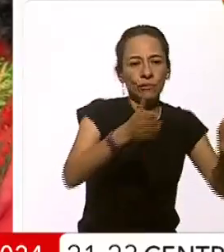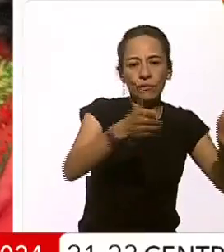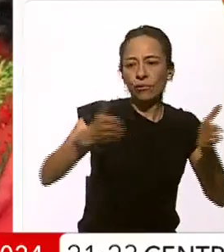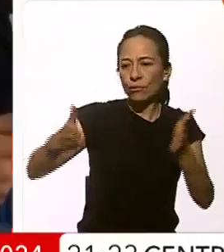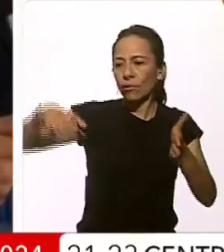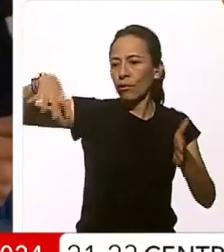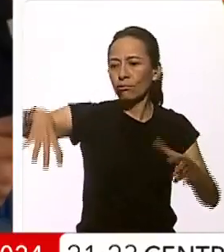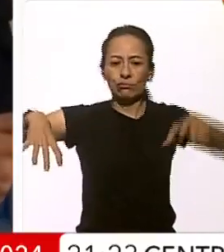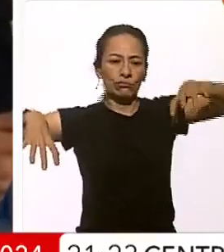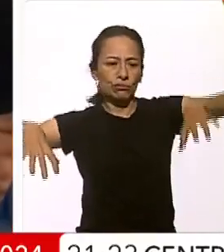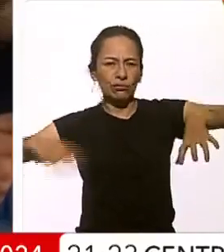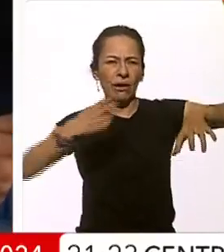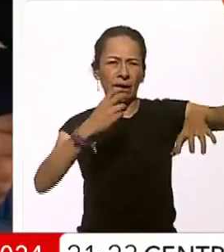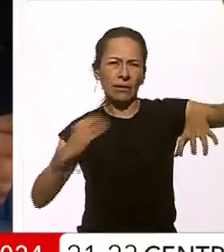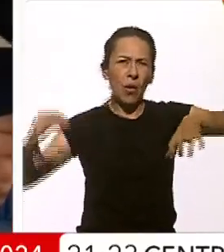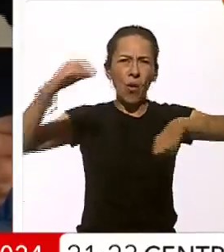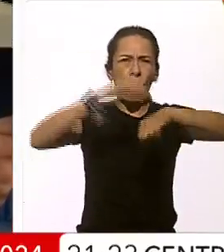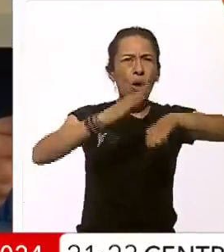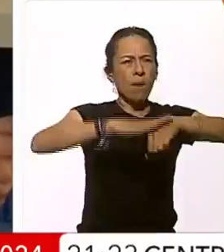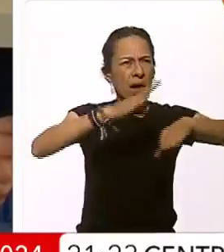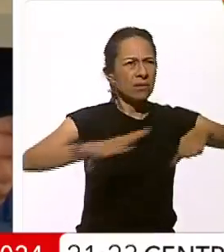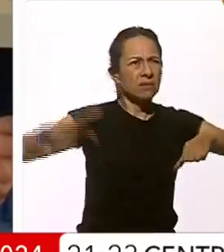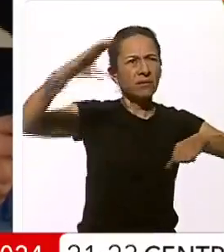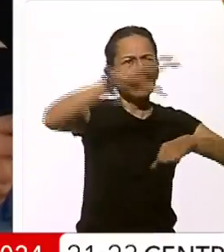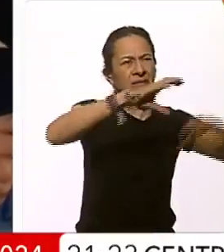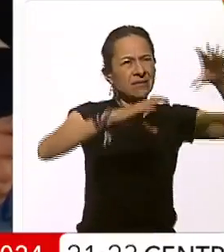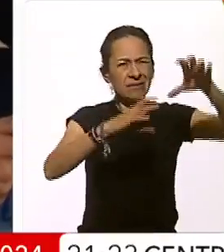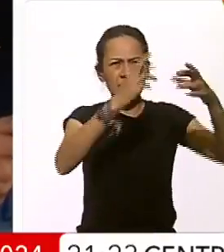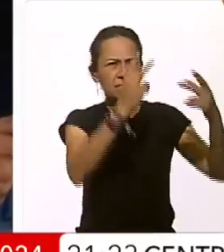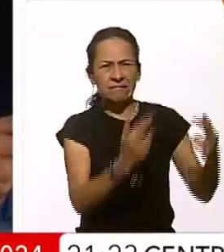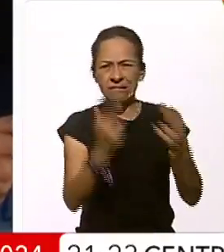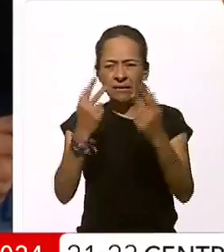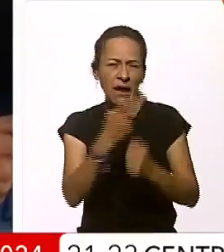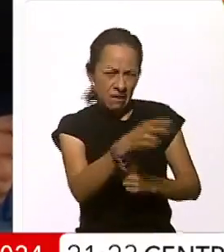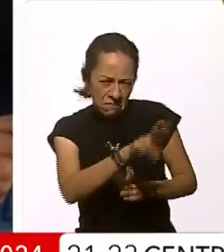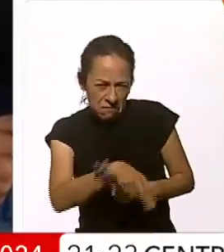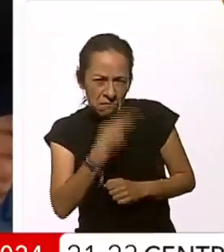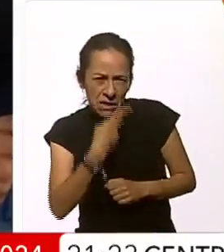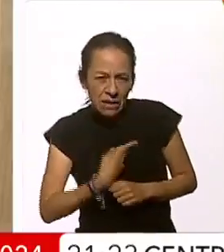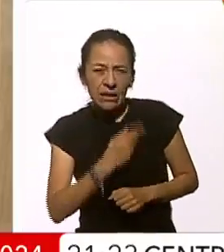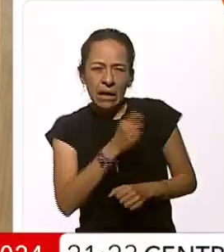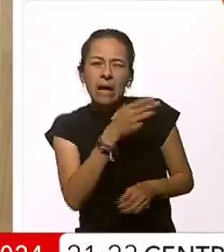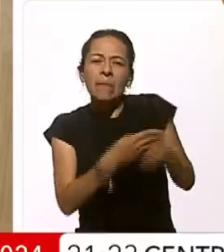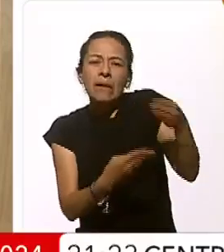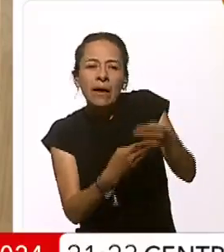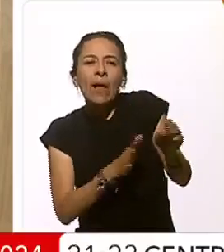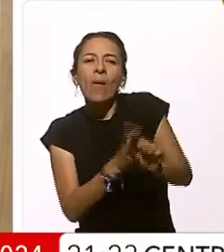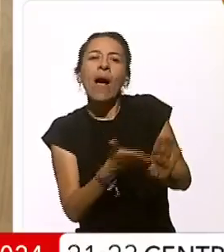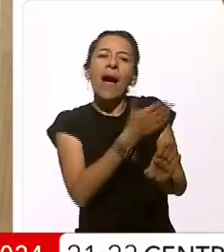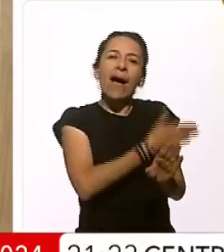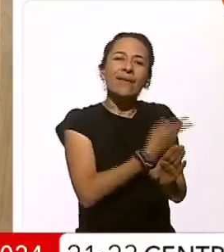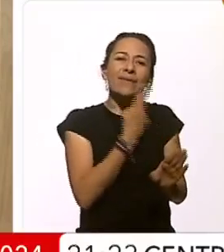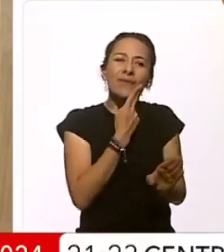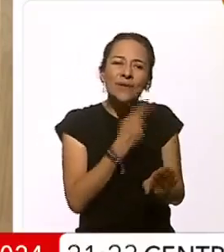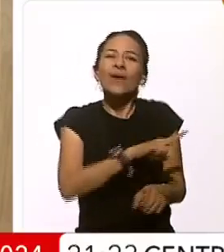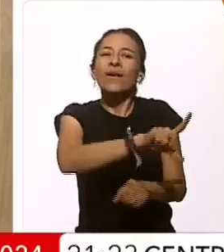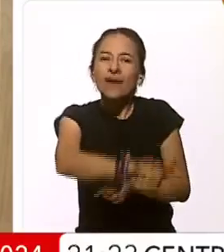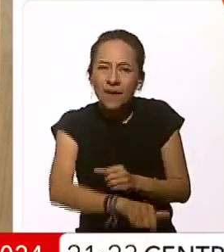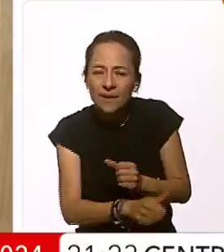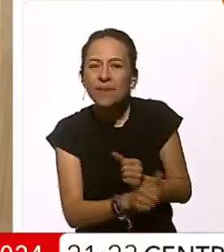otros elementos, ¿no? Entonces, lo pues... que te refieres o sea, son materiales y son las técnicas también. Y son las técnicas. Estamos cerca